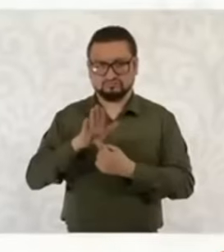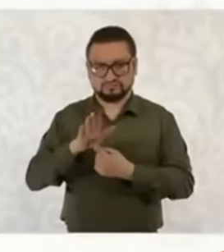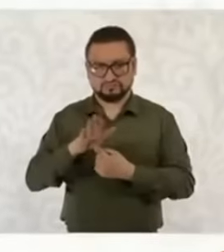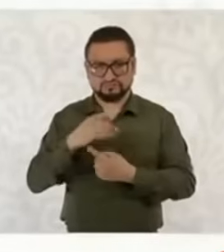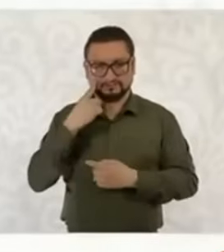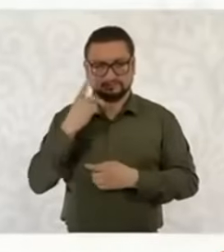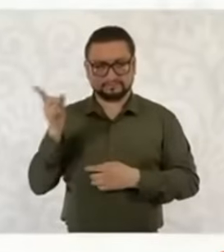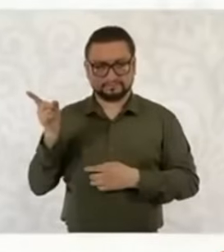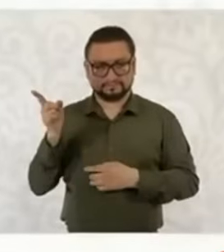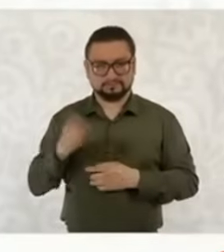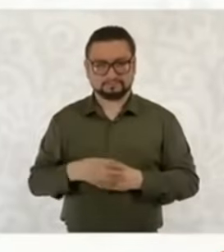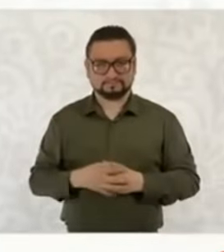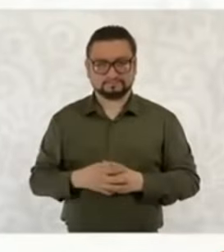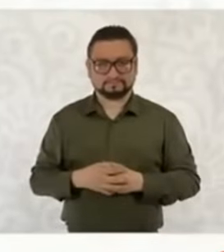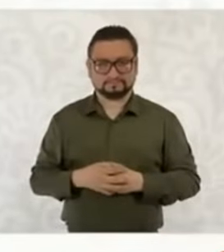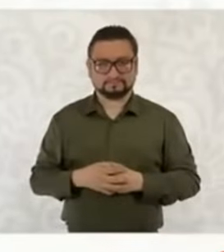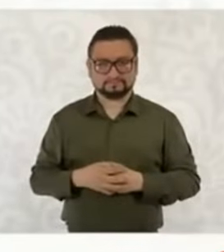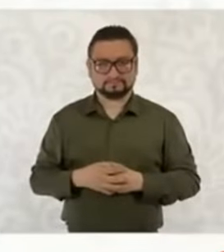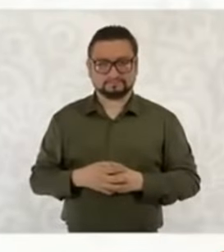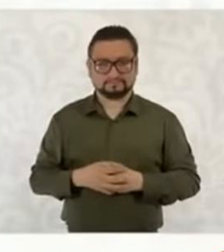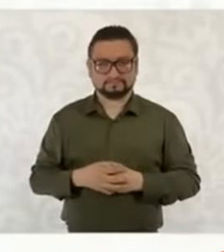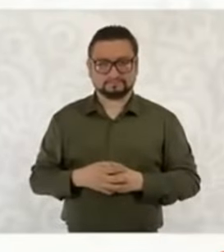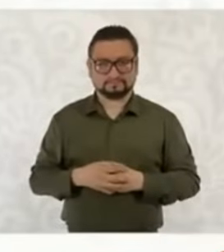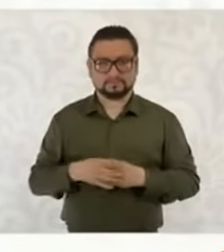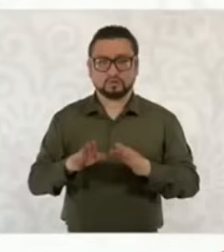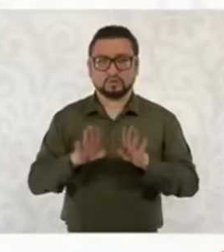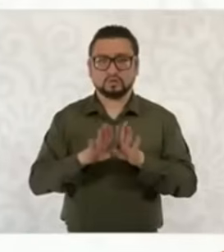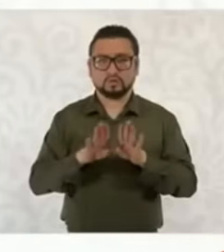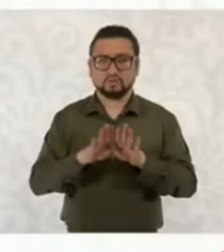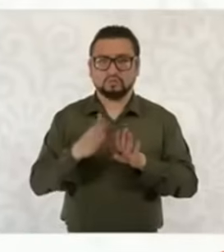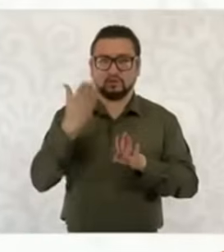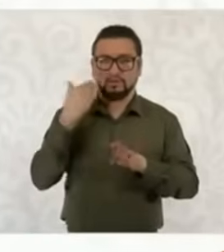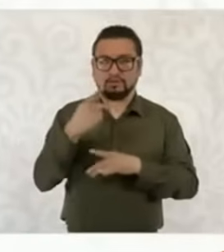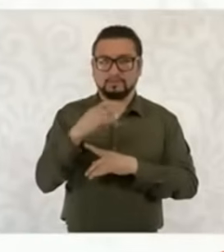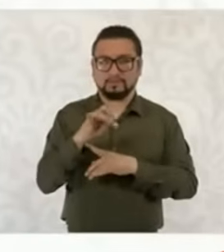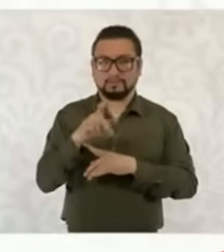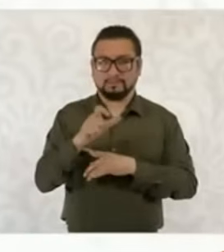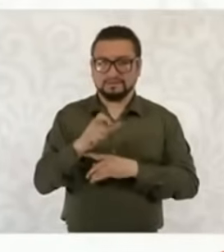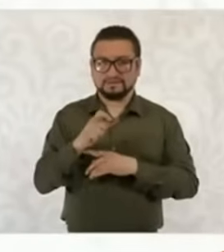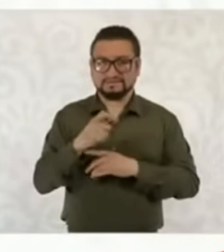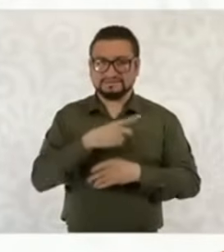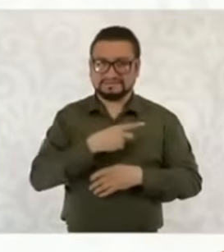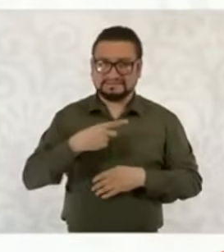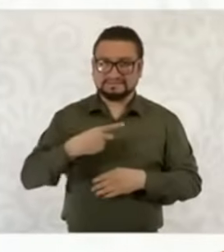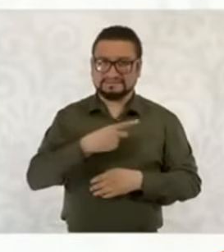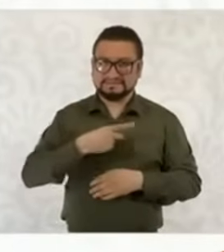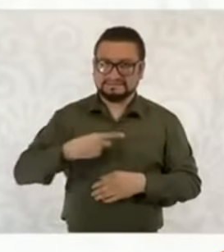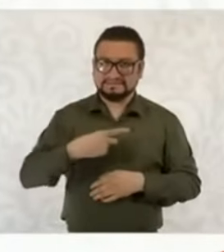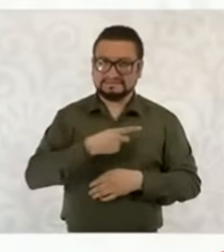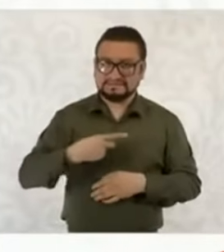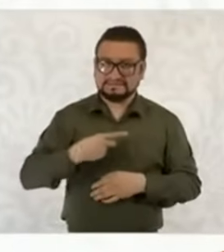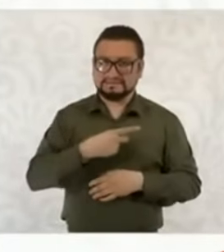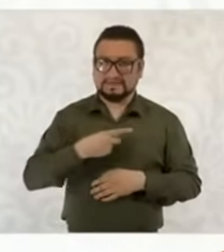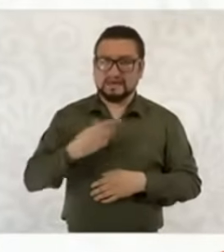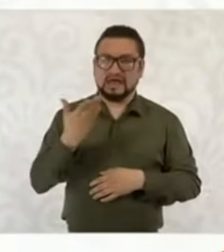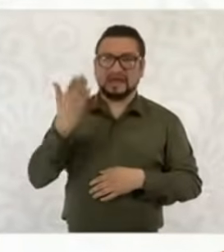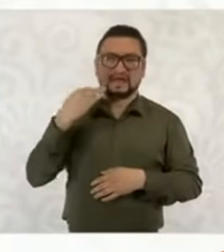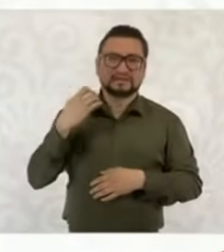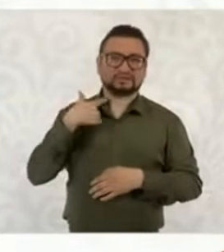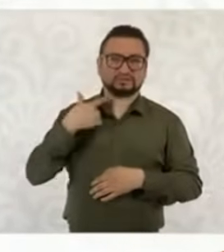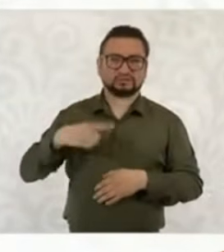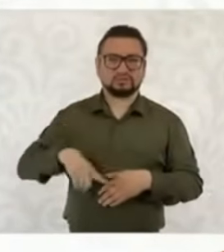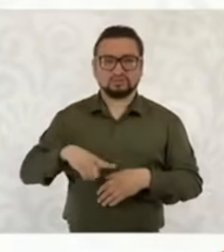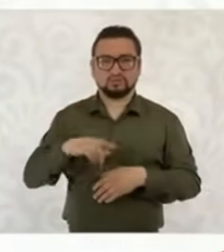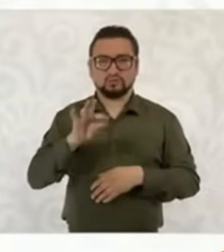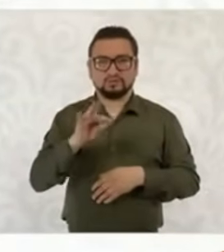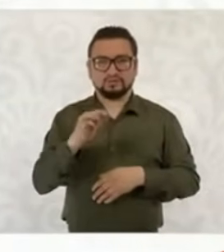la dinámica, ¿no? Cómo endeudaron a Pemex en los gobiernos neoliberales. Vean cómo empieza en